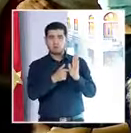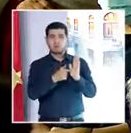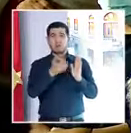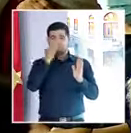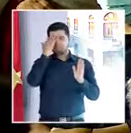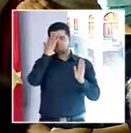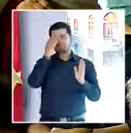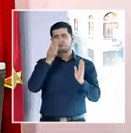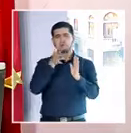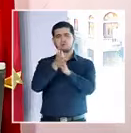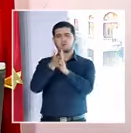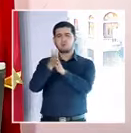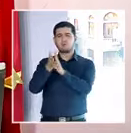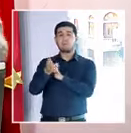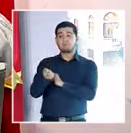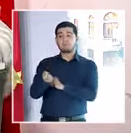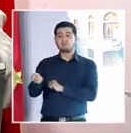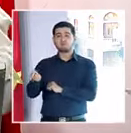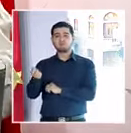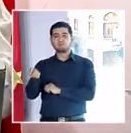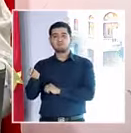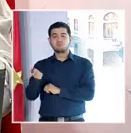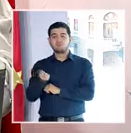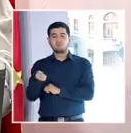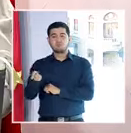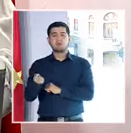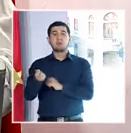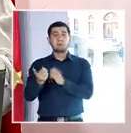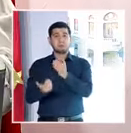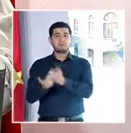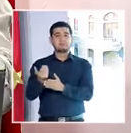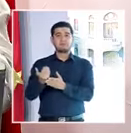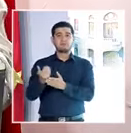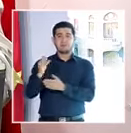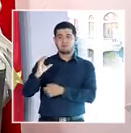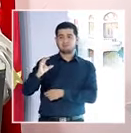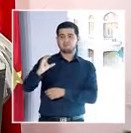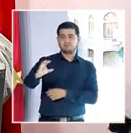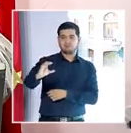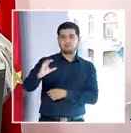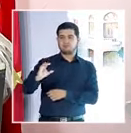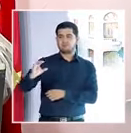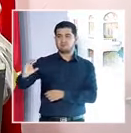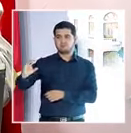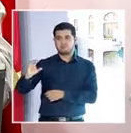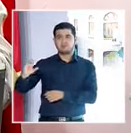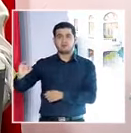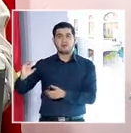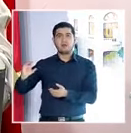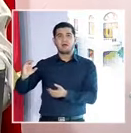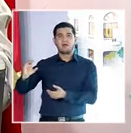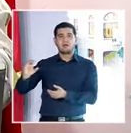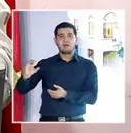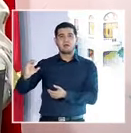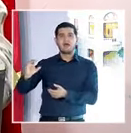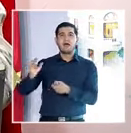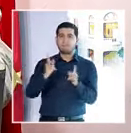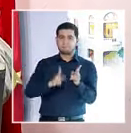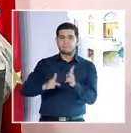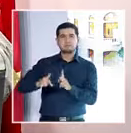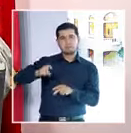próximos días podremos comenzar a beneficiar a más personas de la